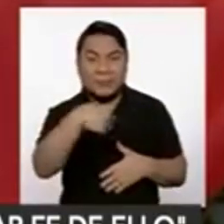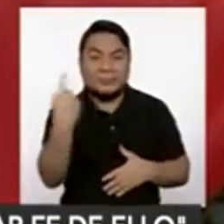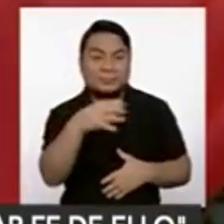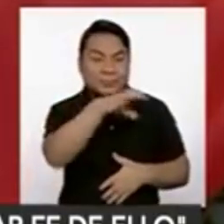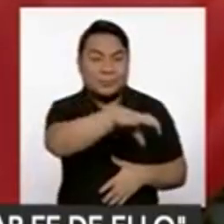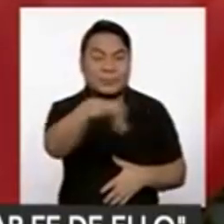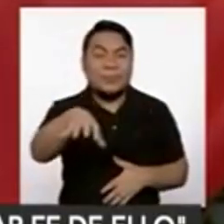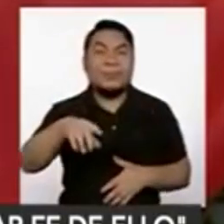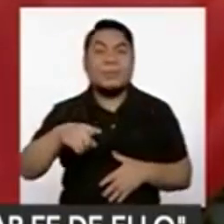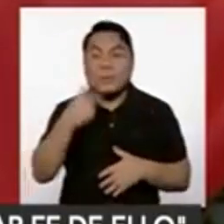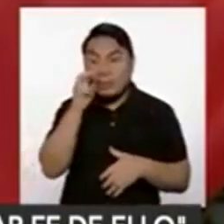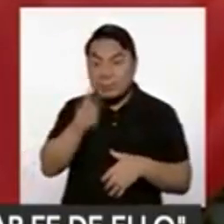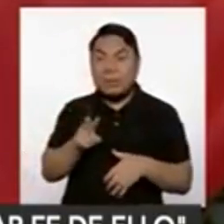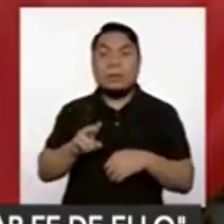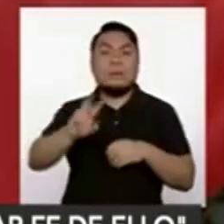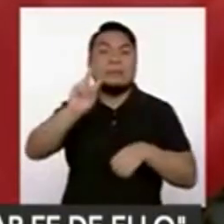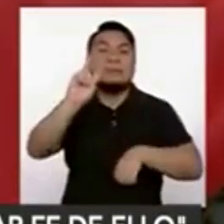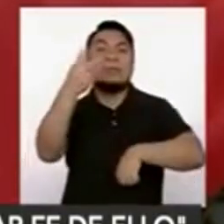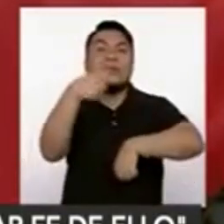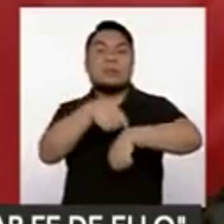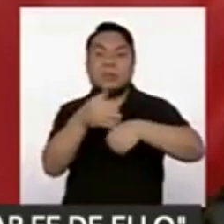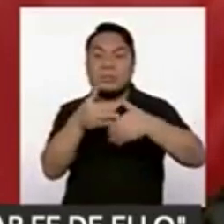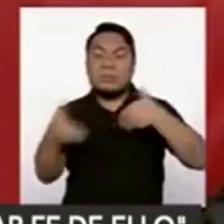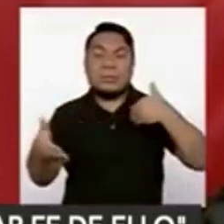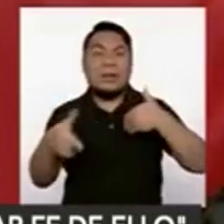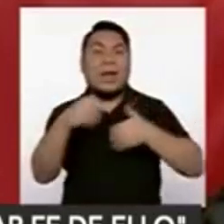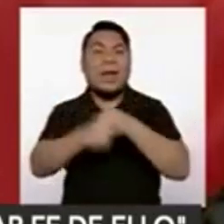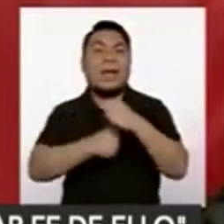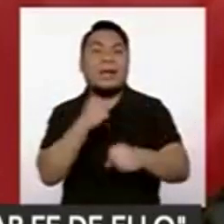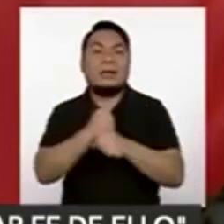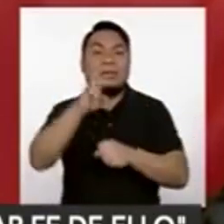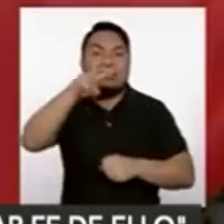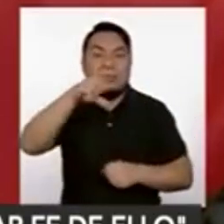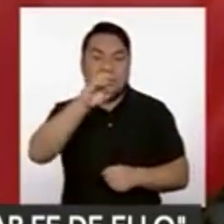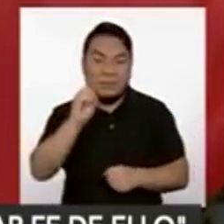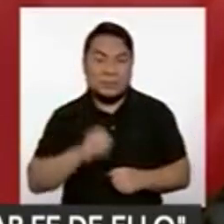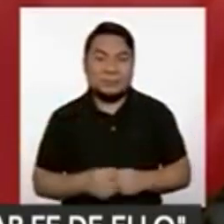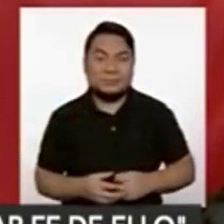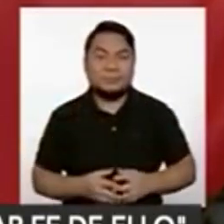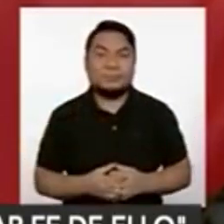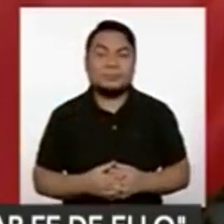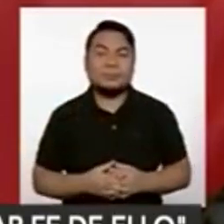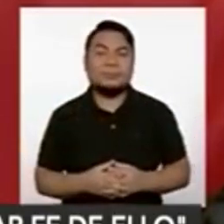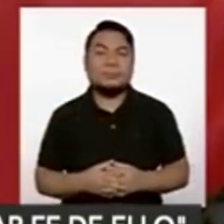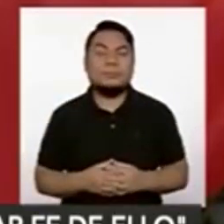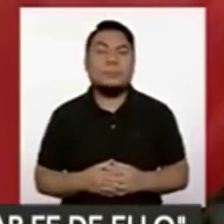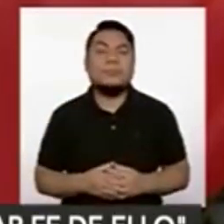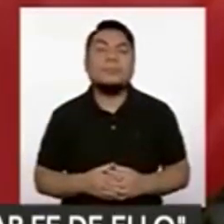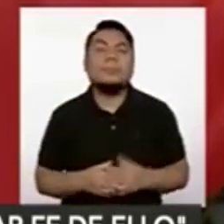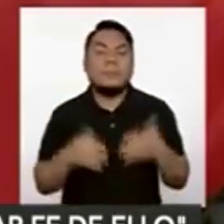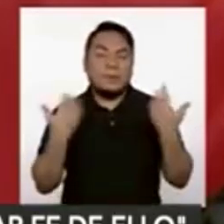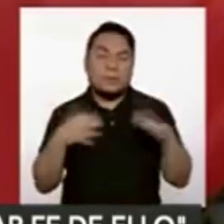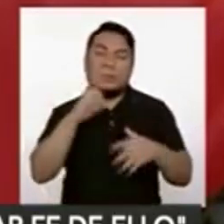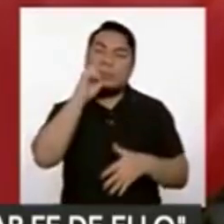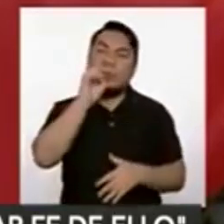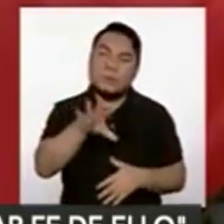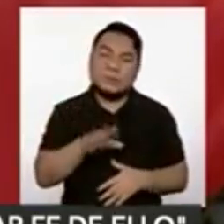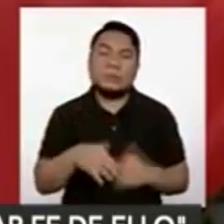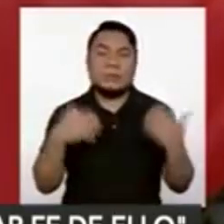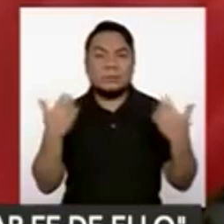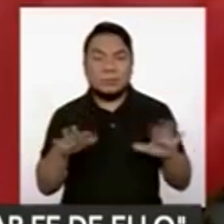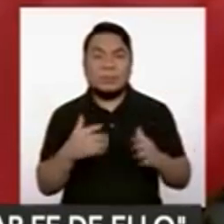en el segundo semestre de este año 2020. Lo hemos dicho y lo